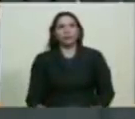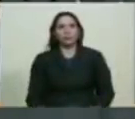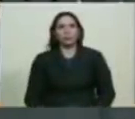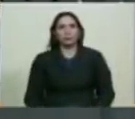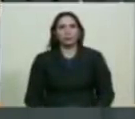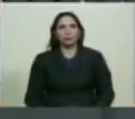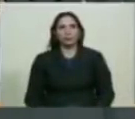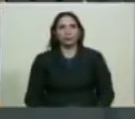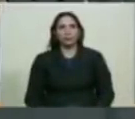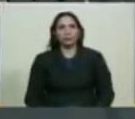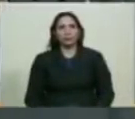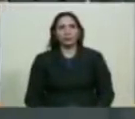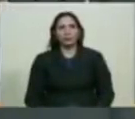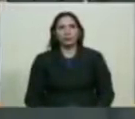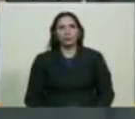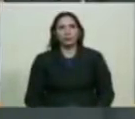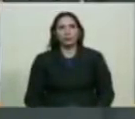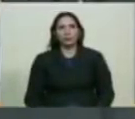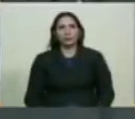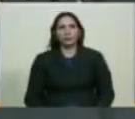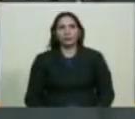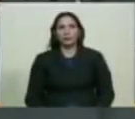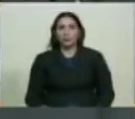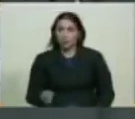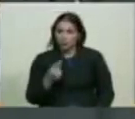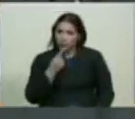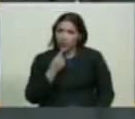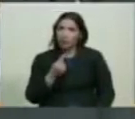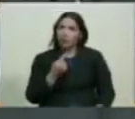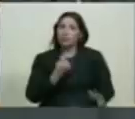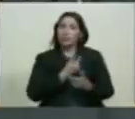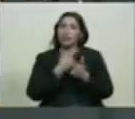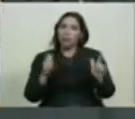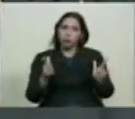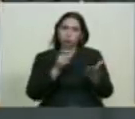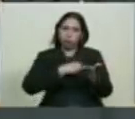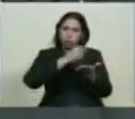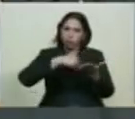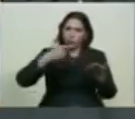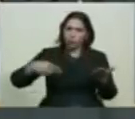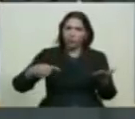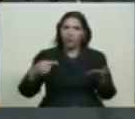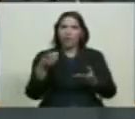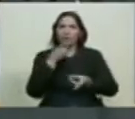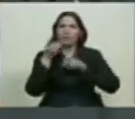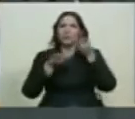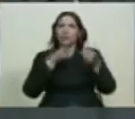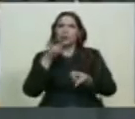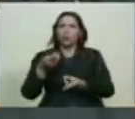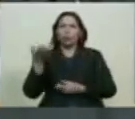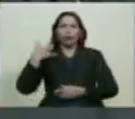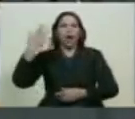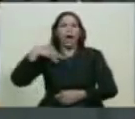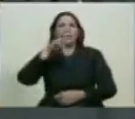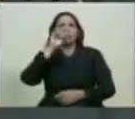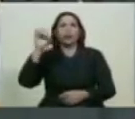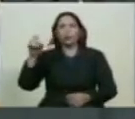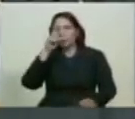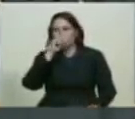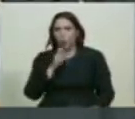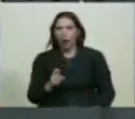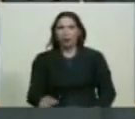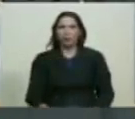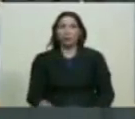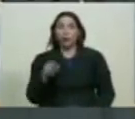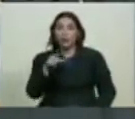esgrimiera nuestro libertador en el discurso de Angostura de hace 200 años. Es